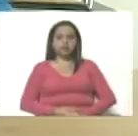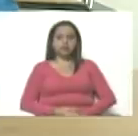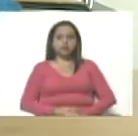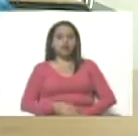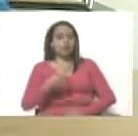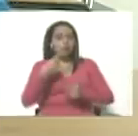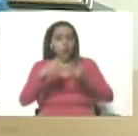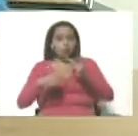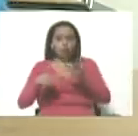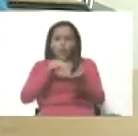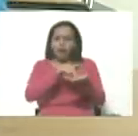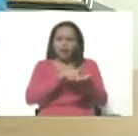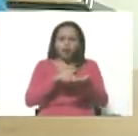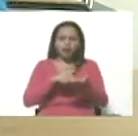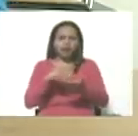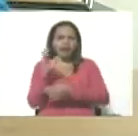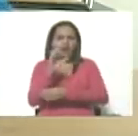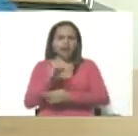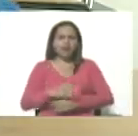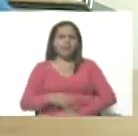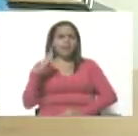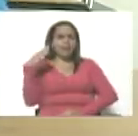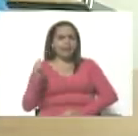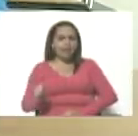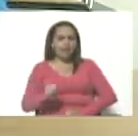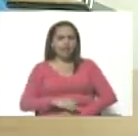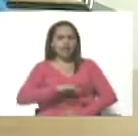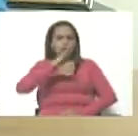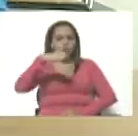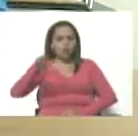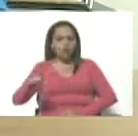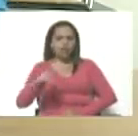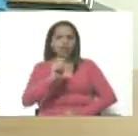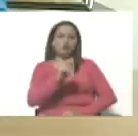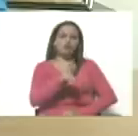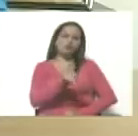Caracas, todas las parroquias de Caracas, Petare, los valles del Tuy,